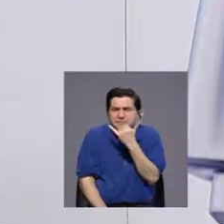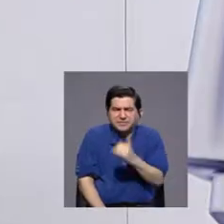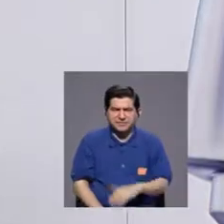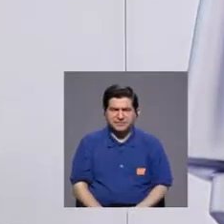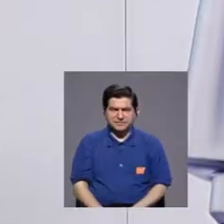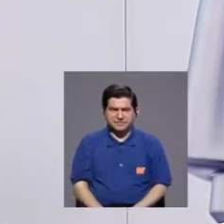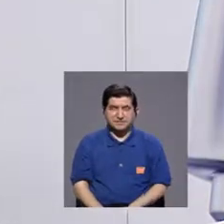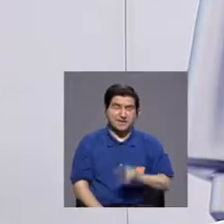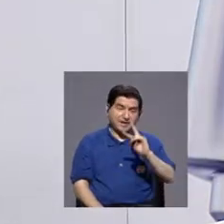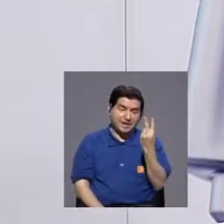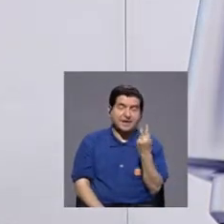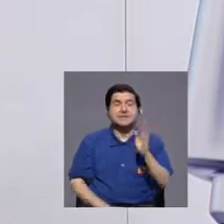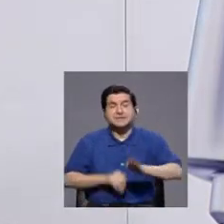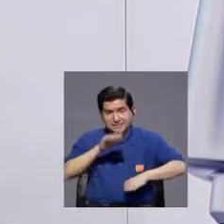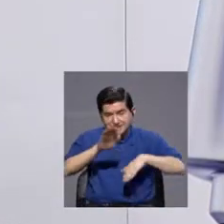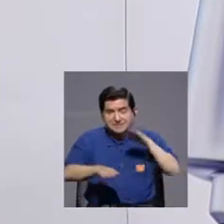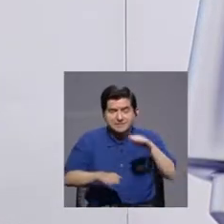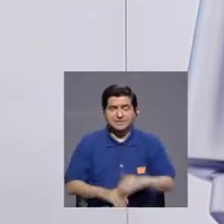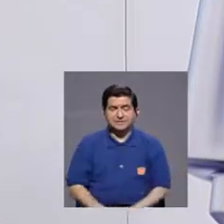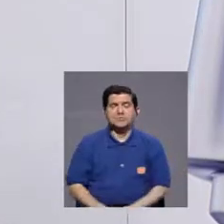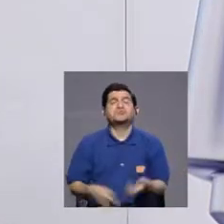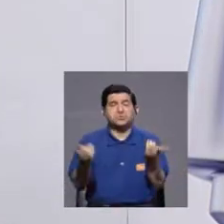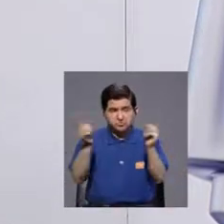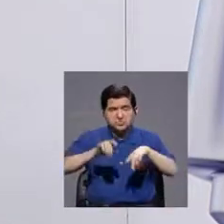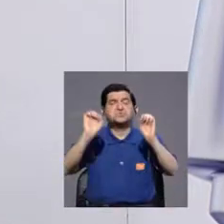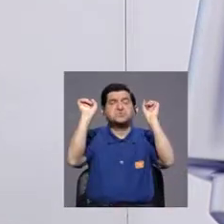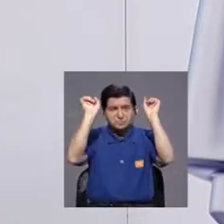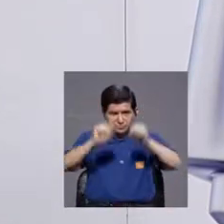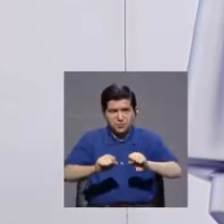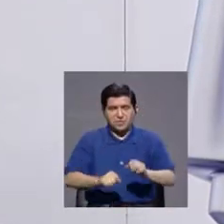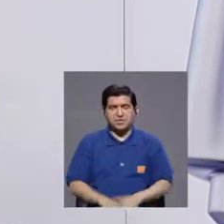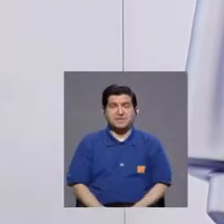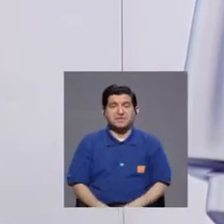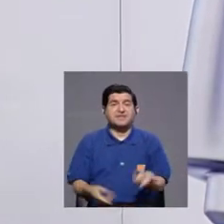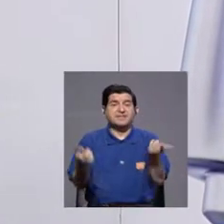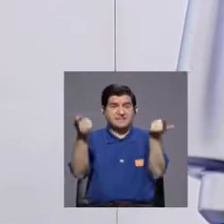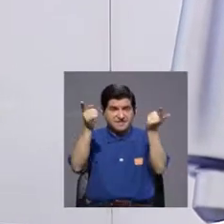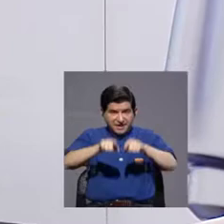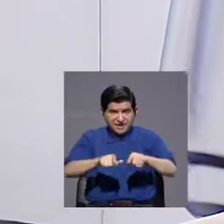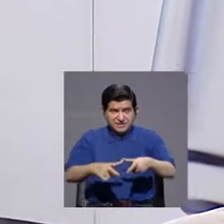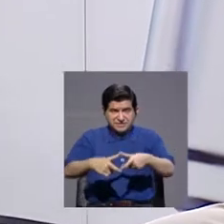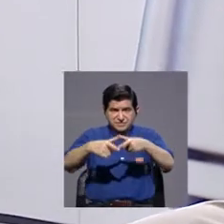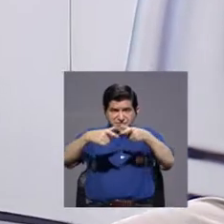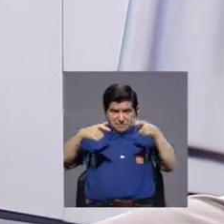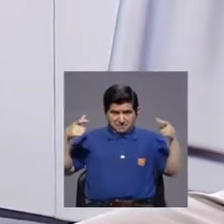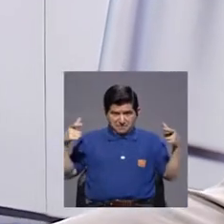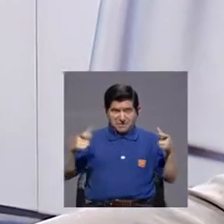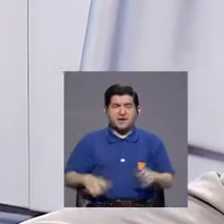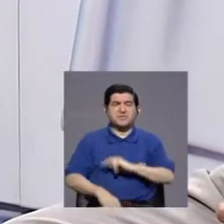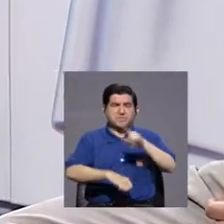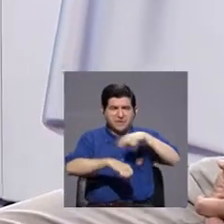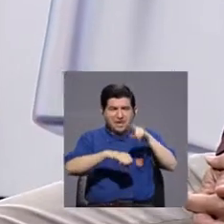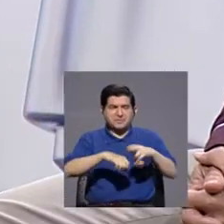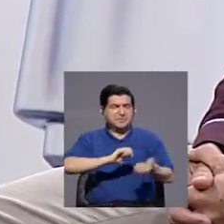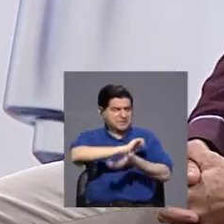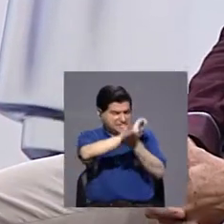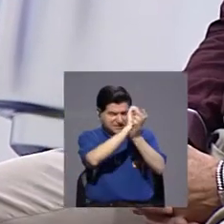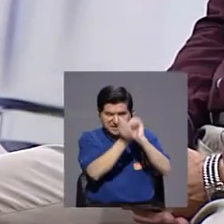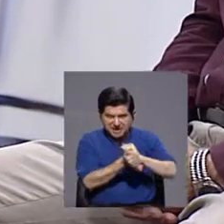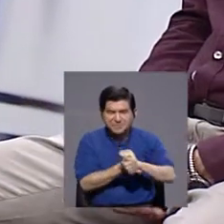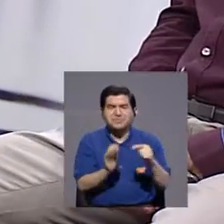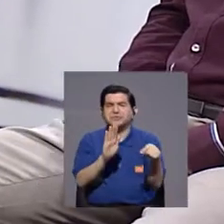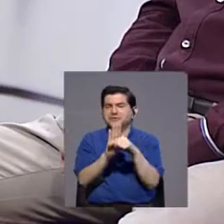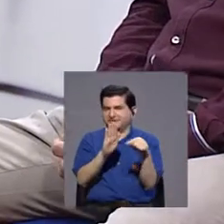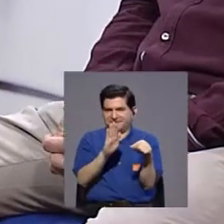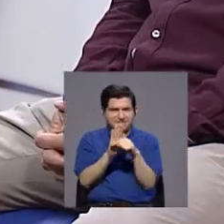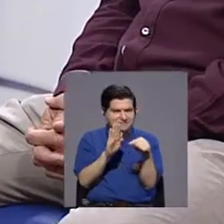este es el segundo paso que puede brindar violeta melero y de hecho la mayoría de la mayor frecuencia de mutaciones son